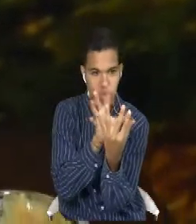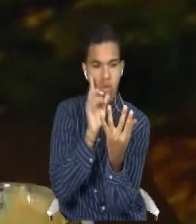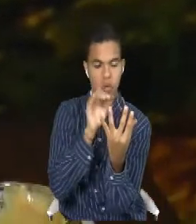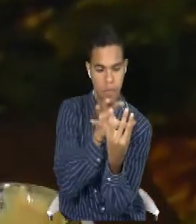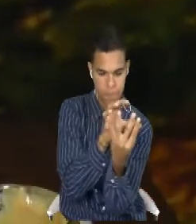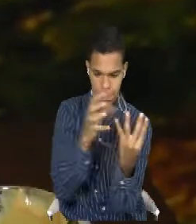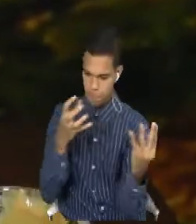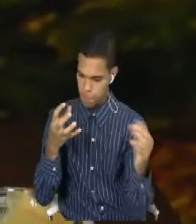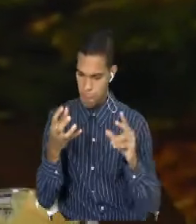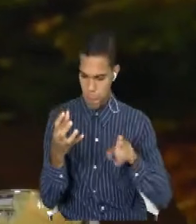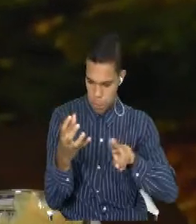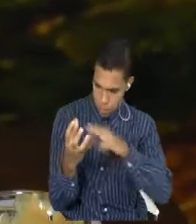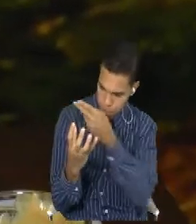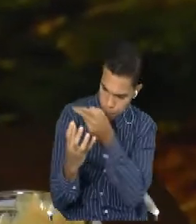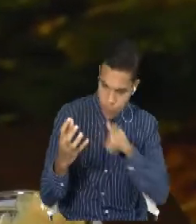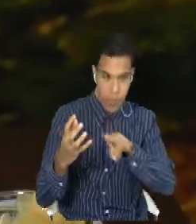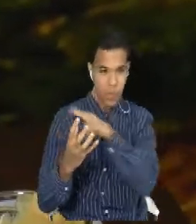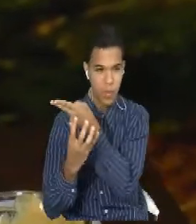Le asuntamos